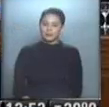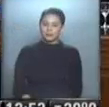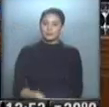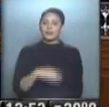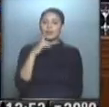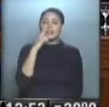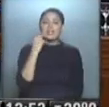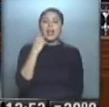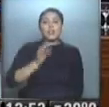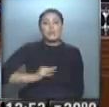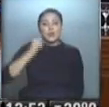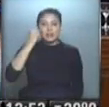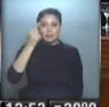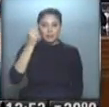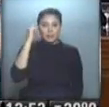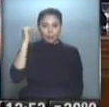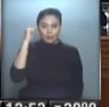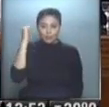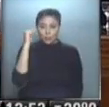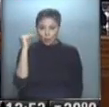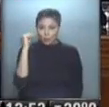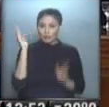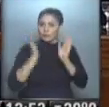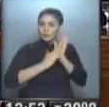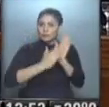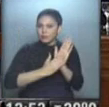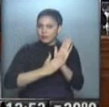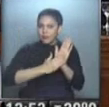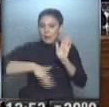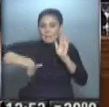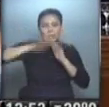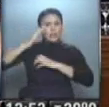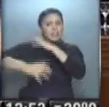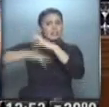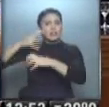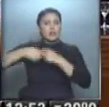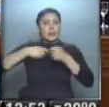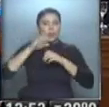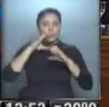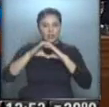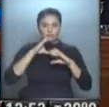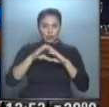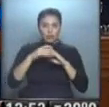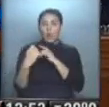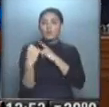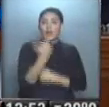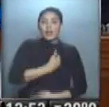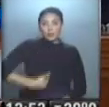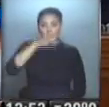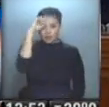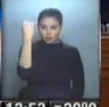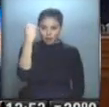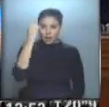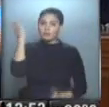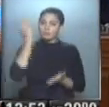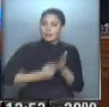En el año 1999, con fundamento en el mayor desarrollo del mercado de las comunicaciones, el Poder Ejecutivo de la Nación